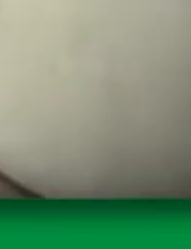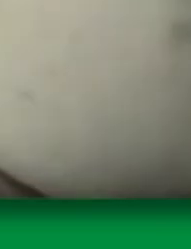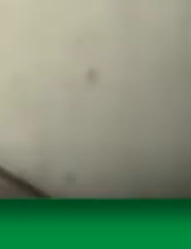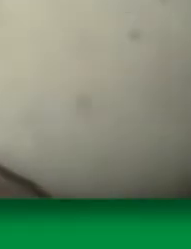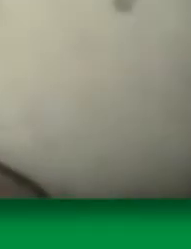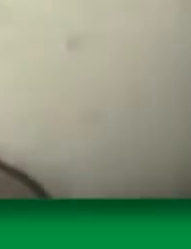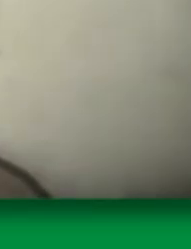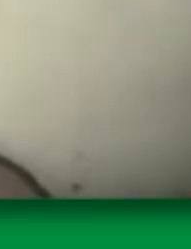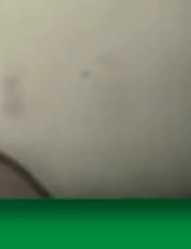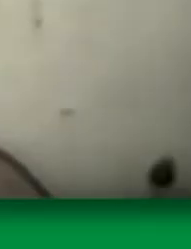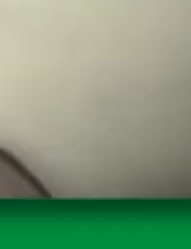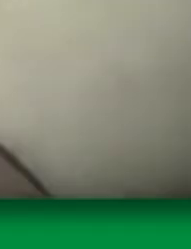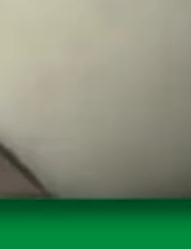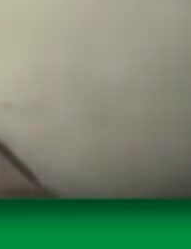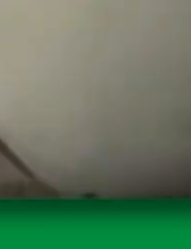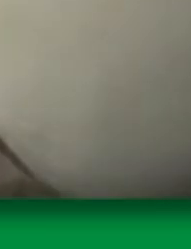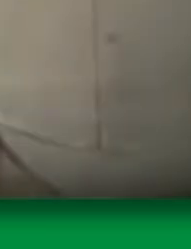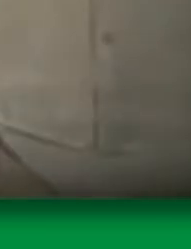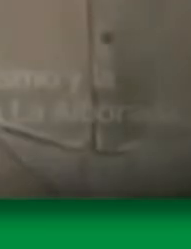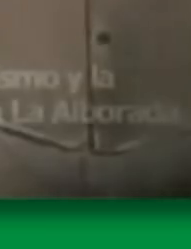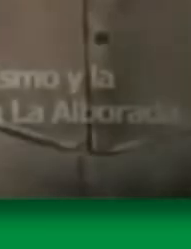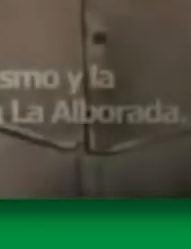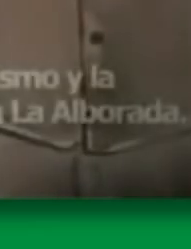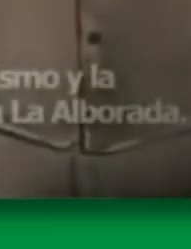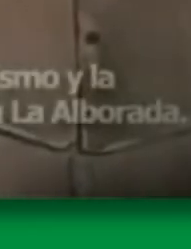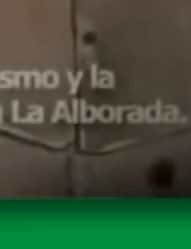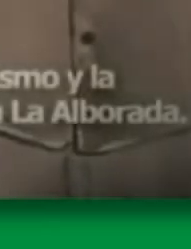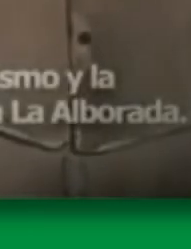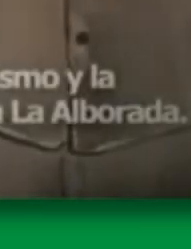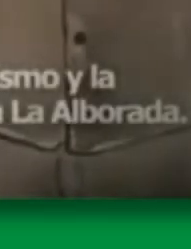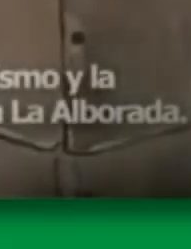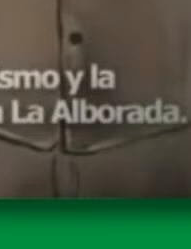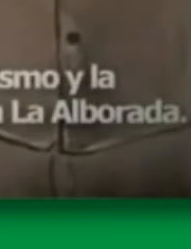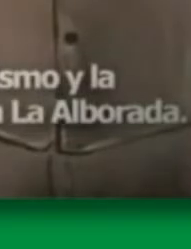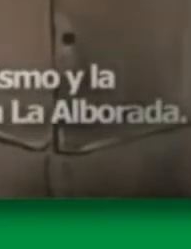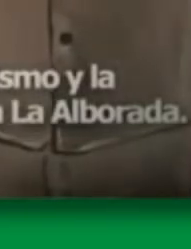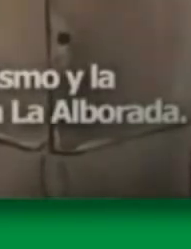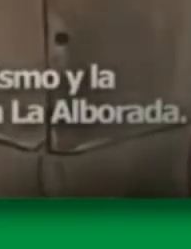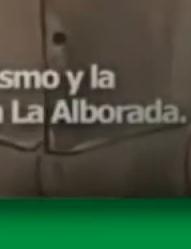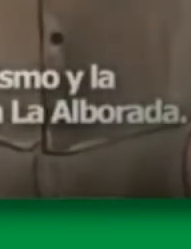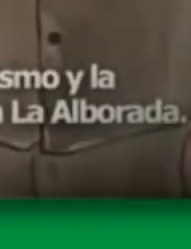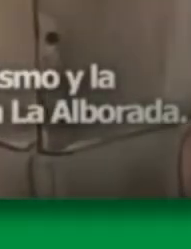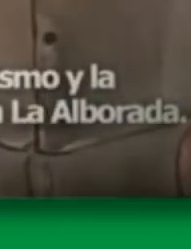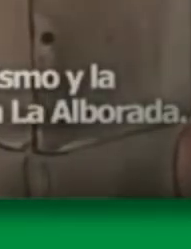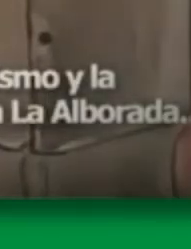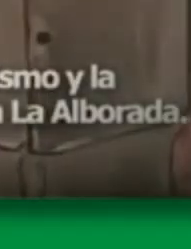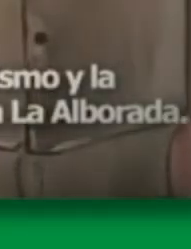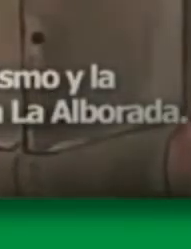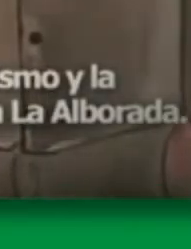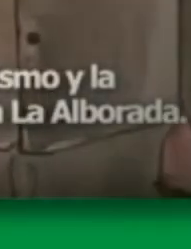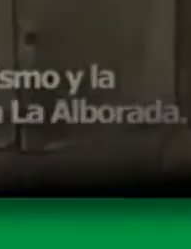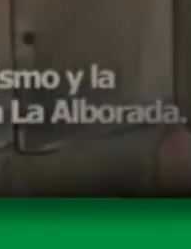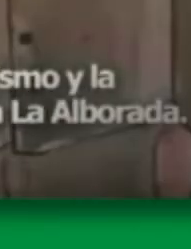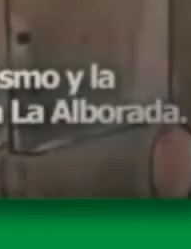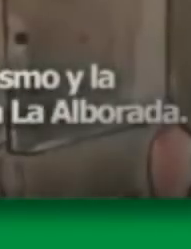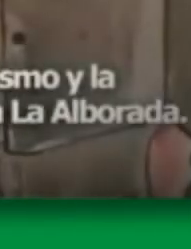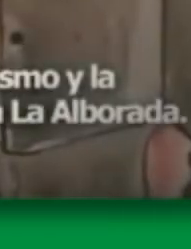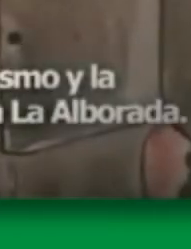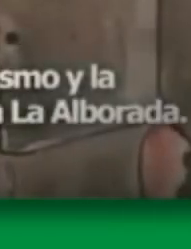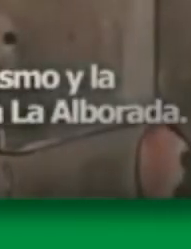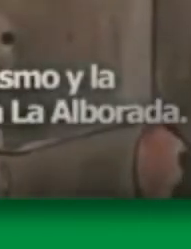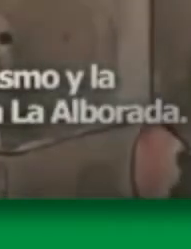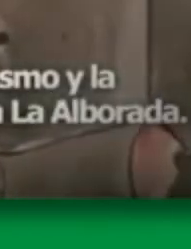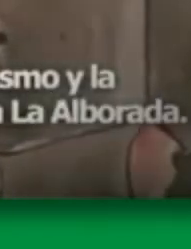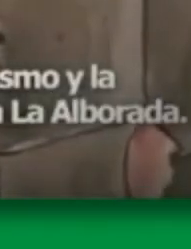de 1884. Después de abandonar sus estudios de Derecho, se inicia en el periodismo y